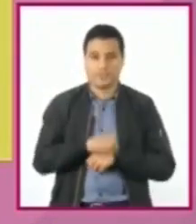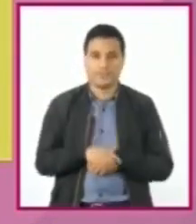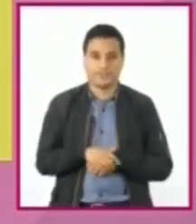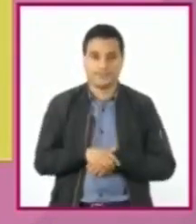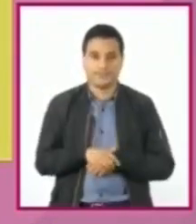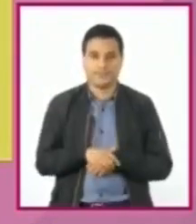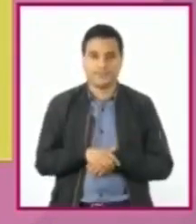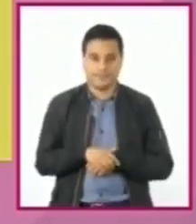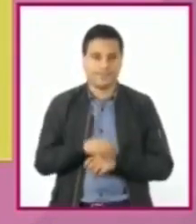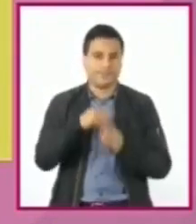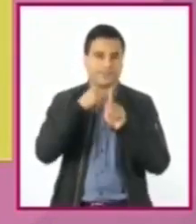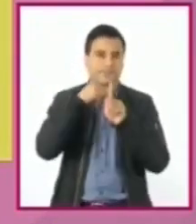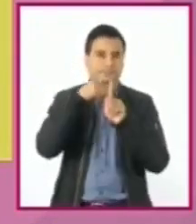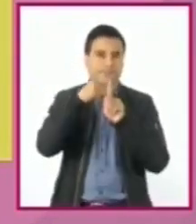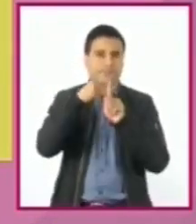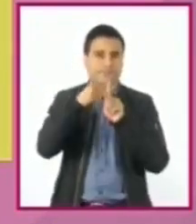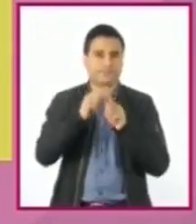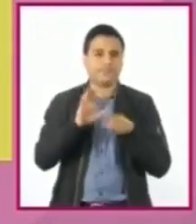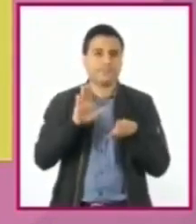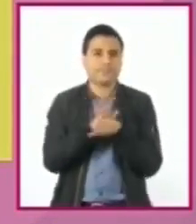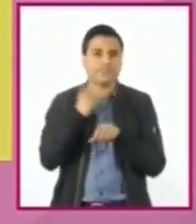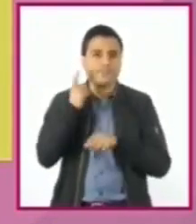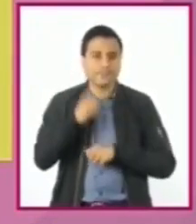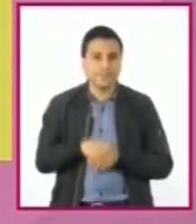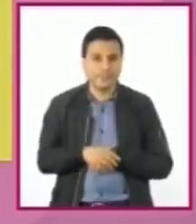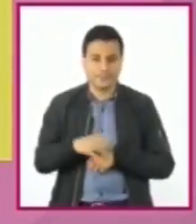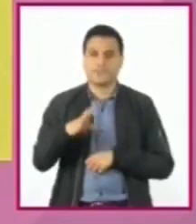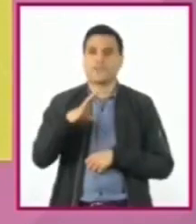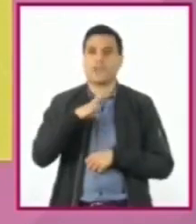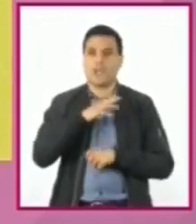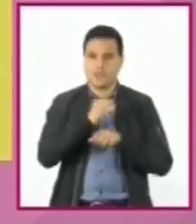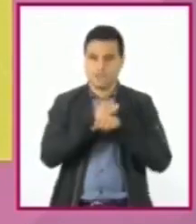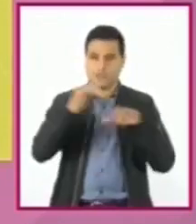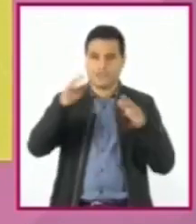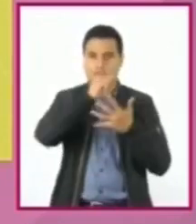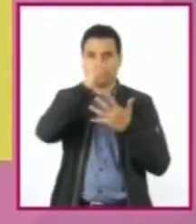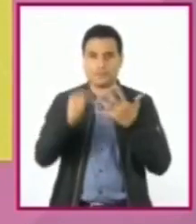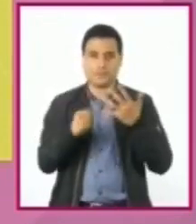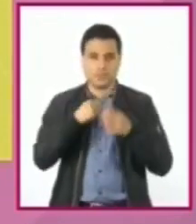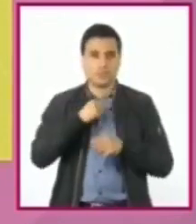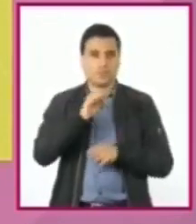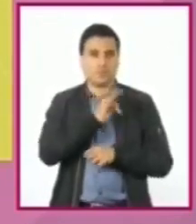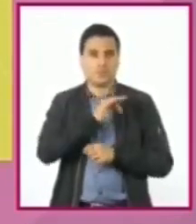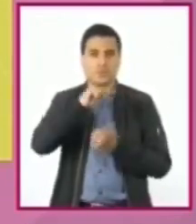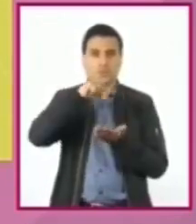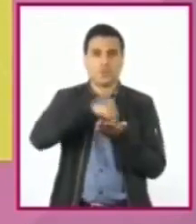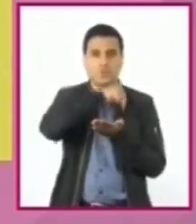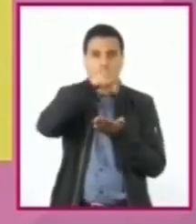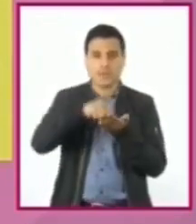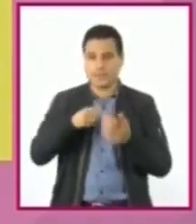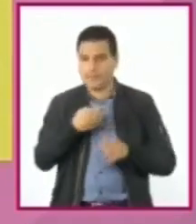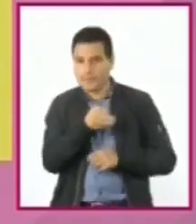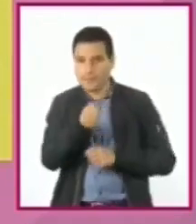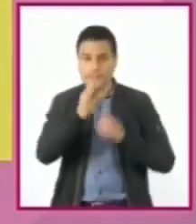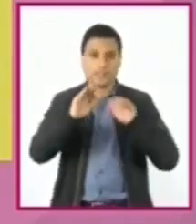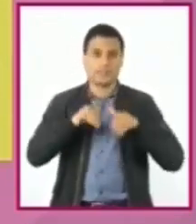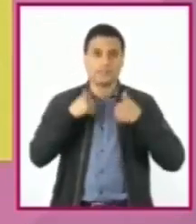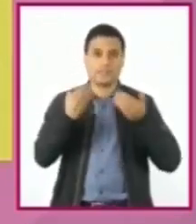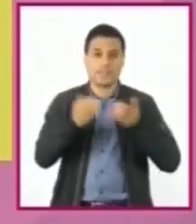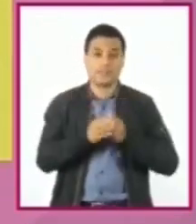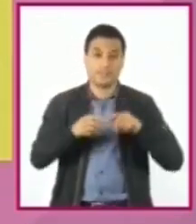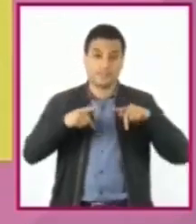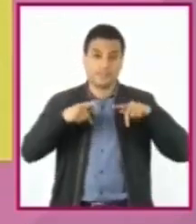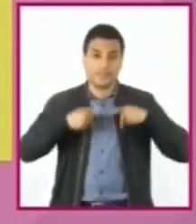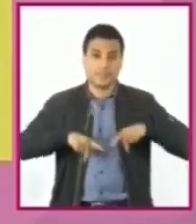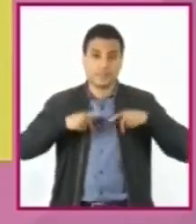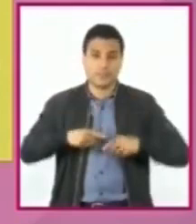Las ventajas son las siguientes: brindan información para saber llegar a algún lugar. Son fáciles de comprender para